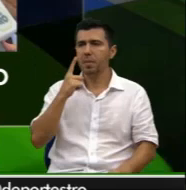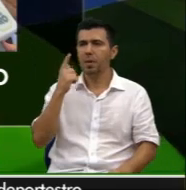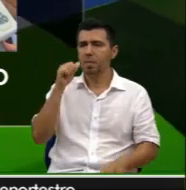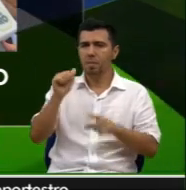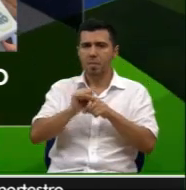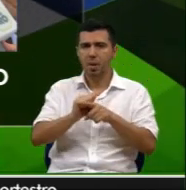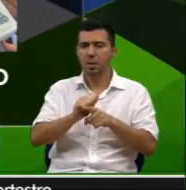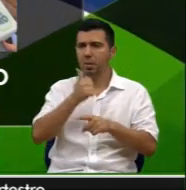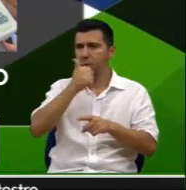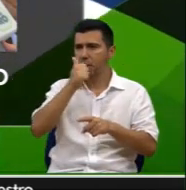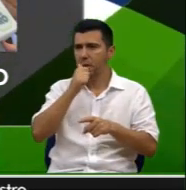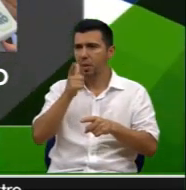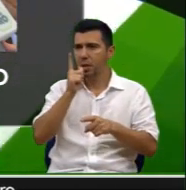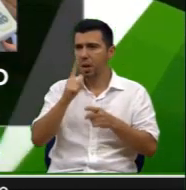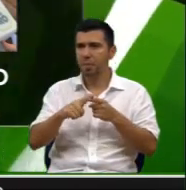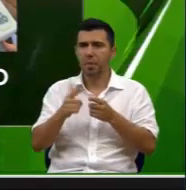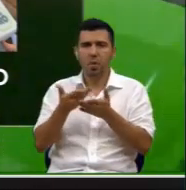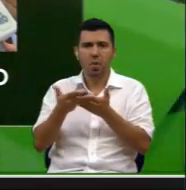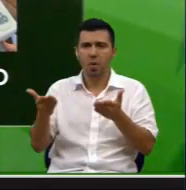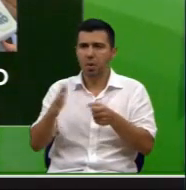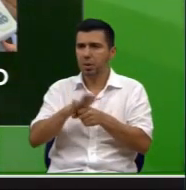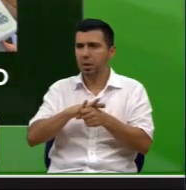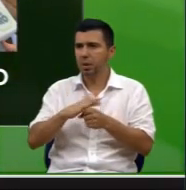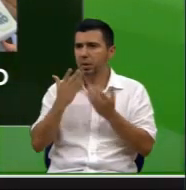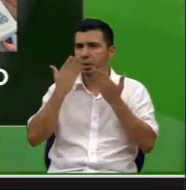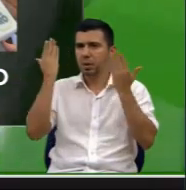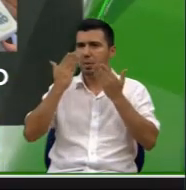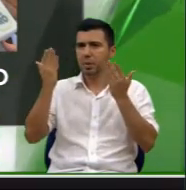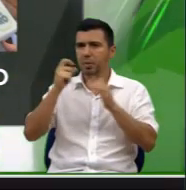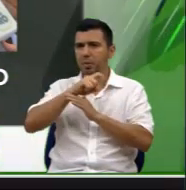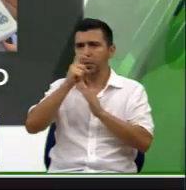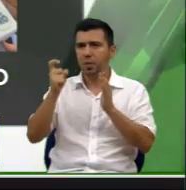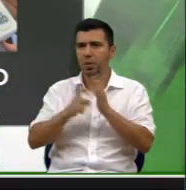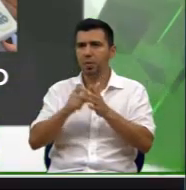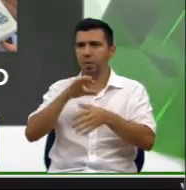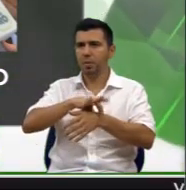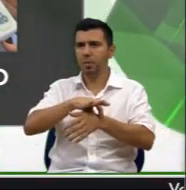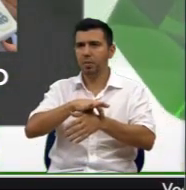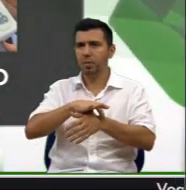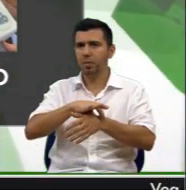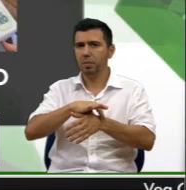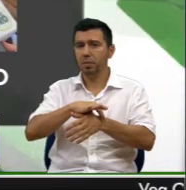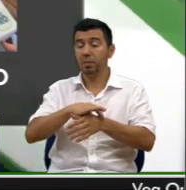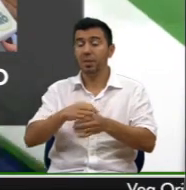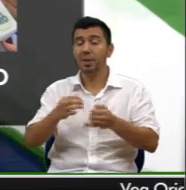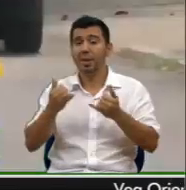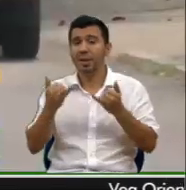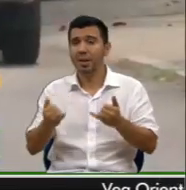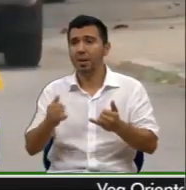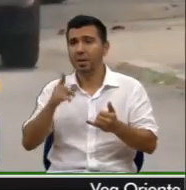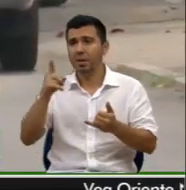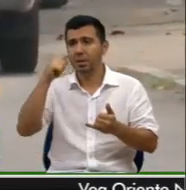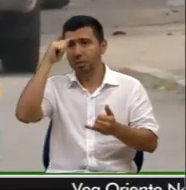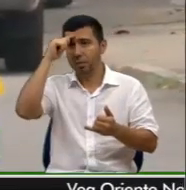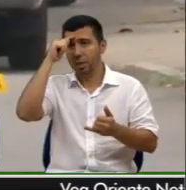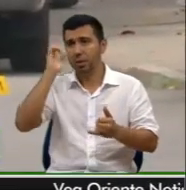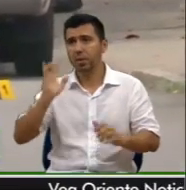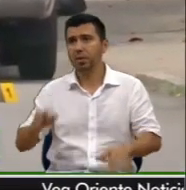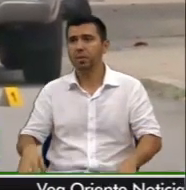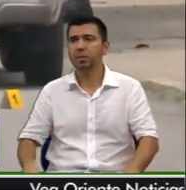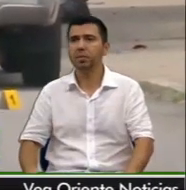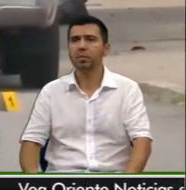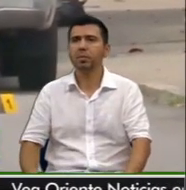todos los demás exámenes y y situaciones administrativas que tenían que realizarse obviamente arrojando negativo otro